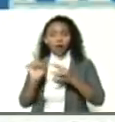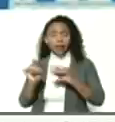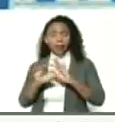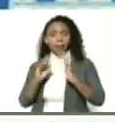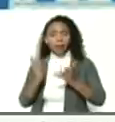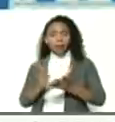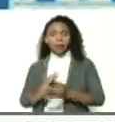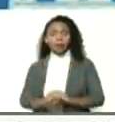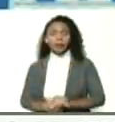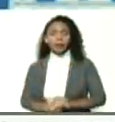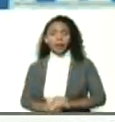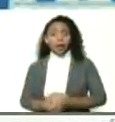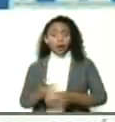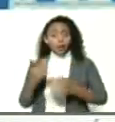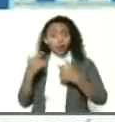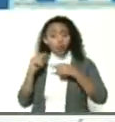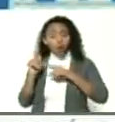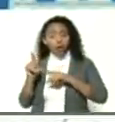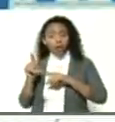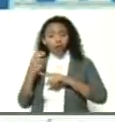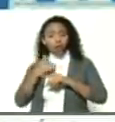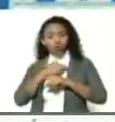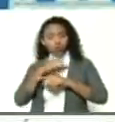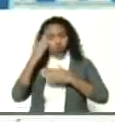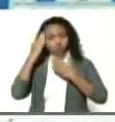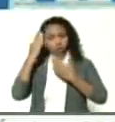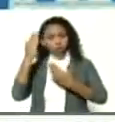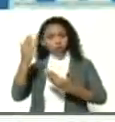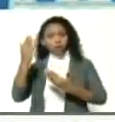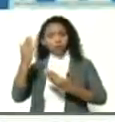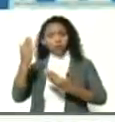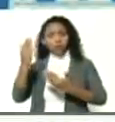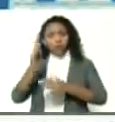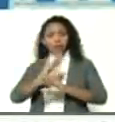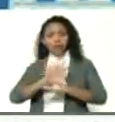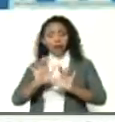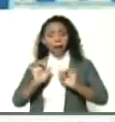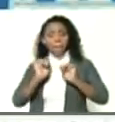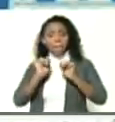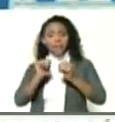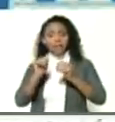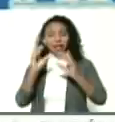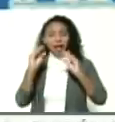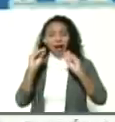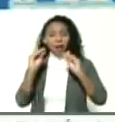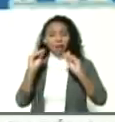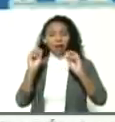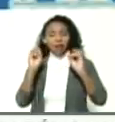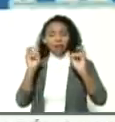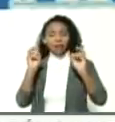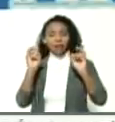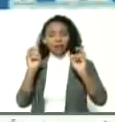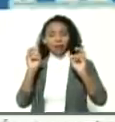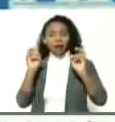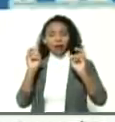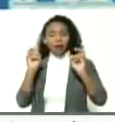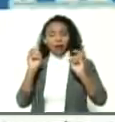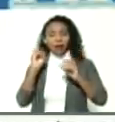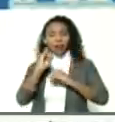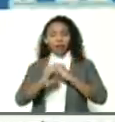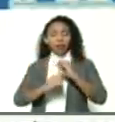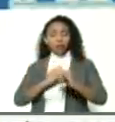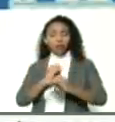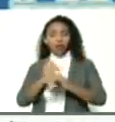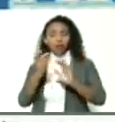pandemia. Y por eso saludamos que ya se empiece a hablar de una convención internacional